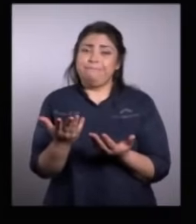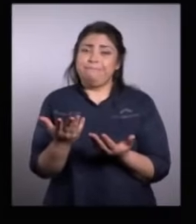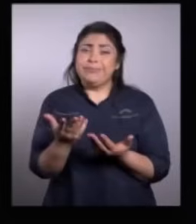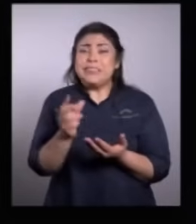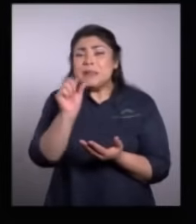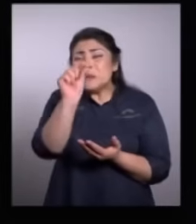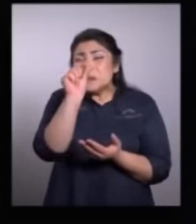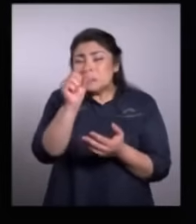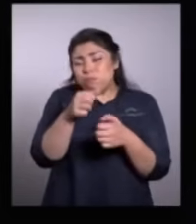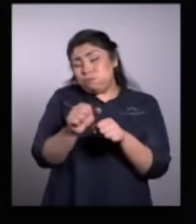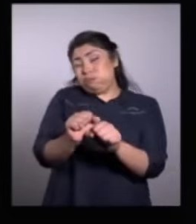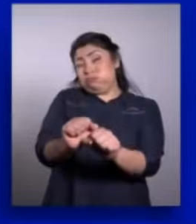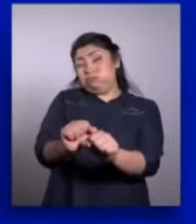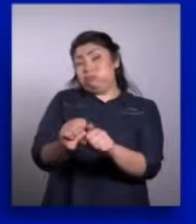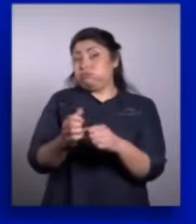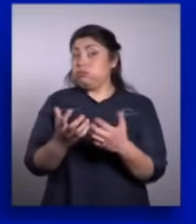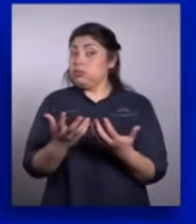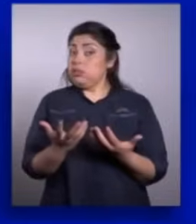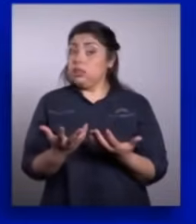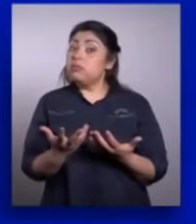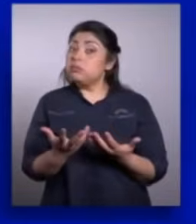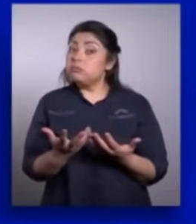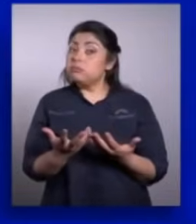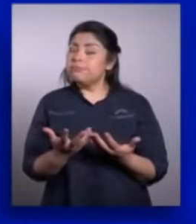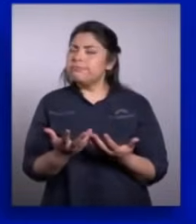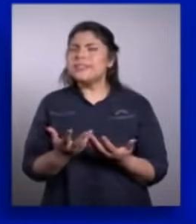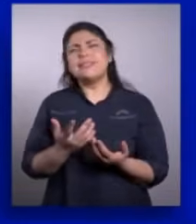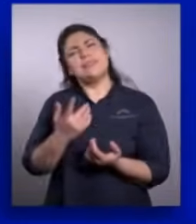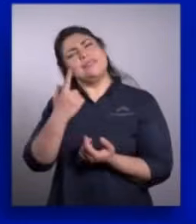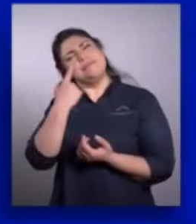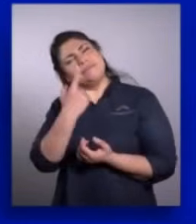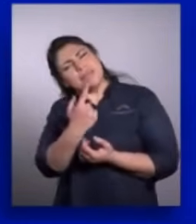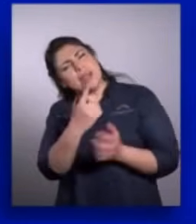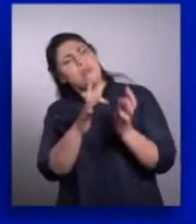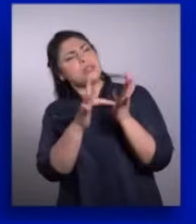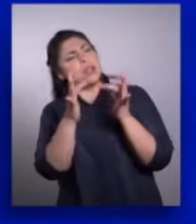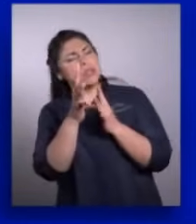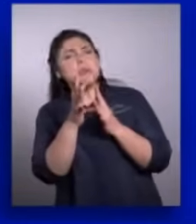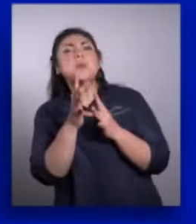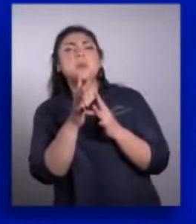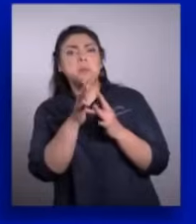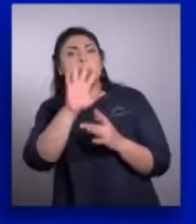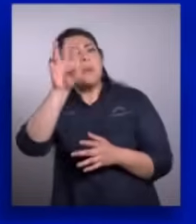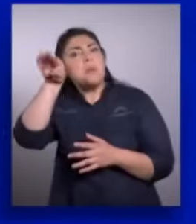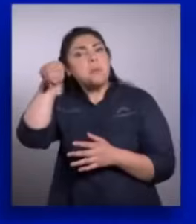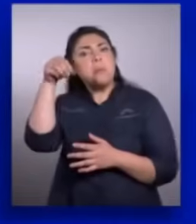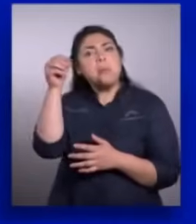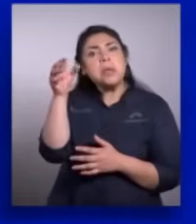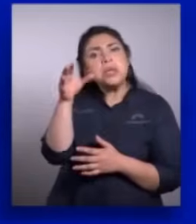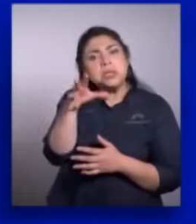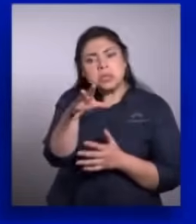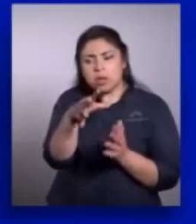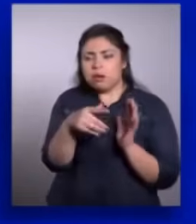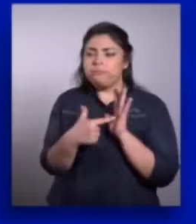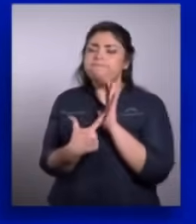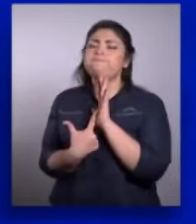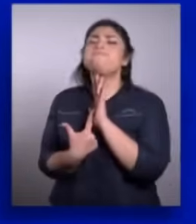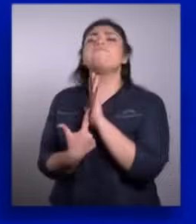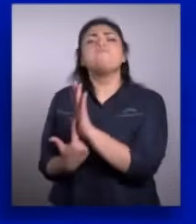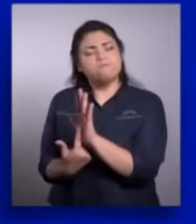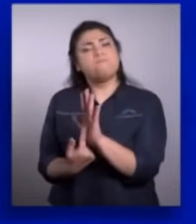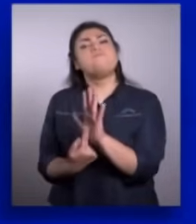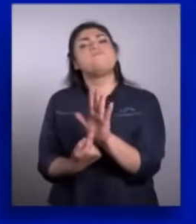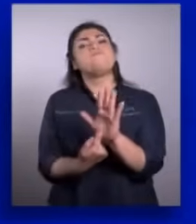Creo que el Señor está mostrando su misericordia Y de verdad no